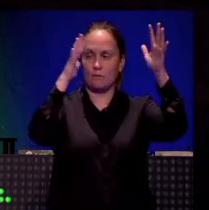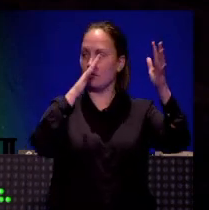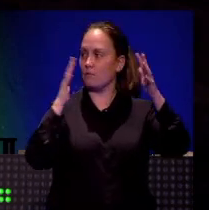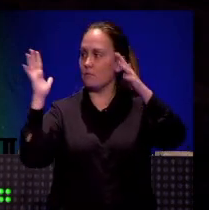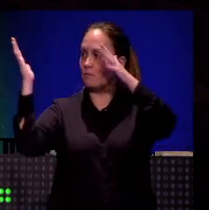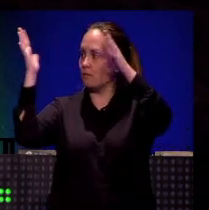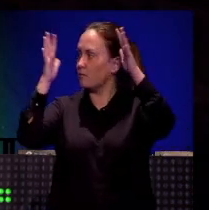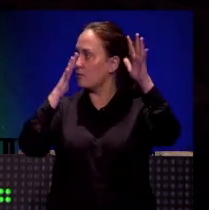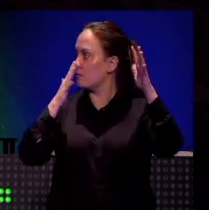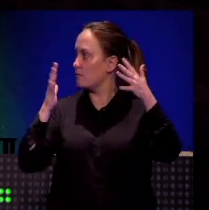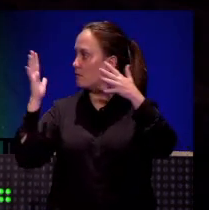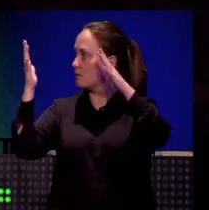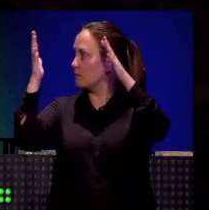no se arriesgue